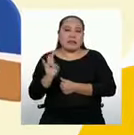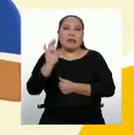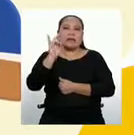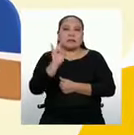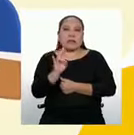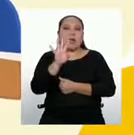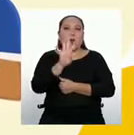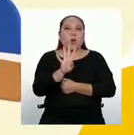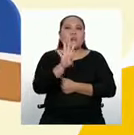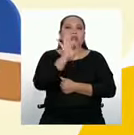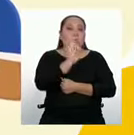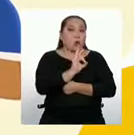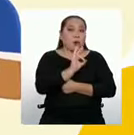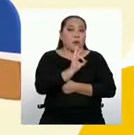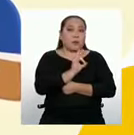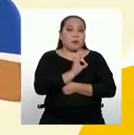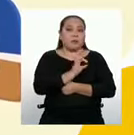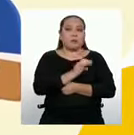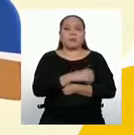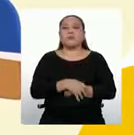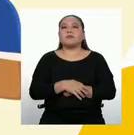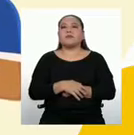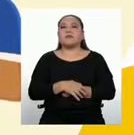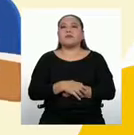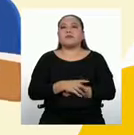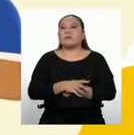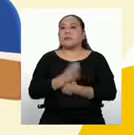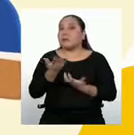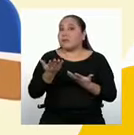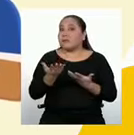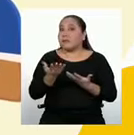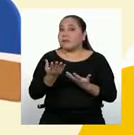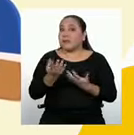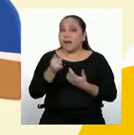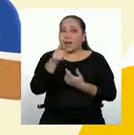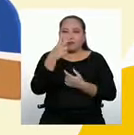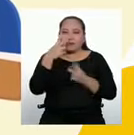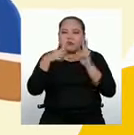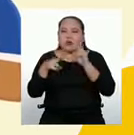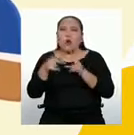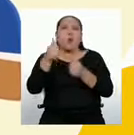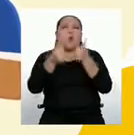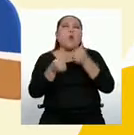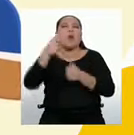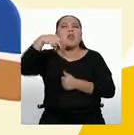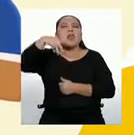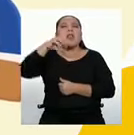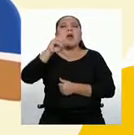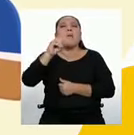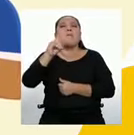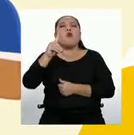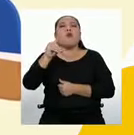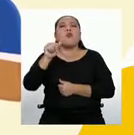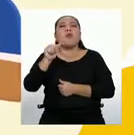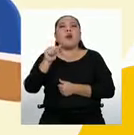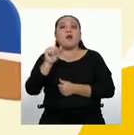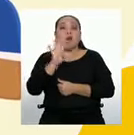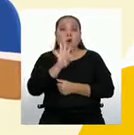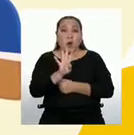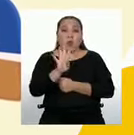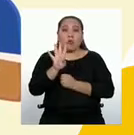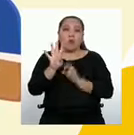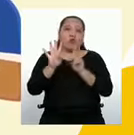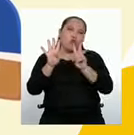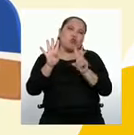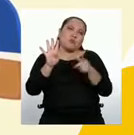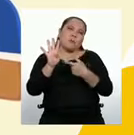7, 4, 9. Entonces, al ojo, ¿cuál es la moda? El 4 aparece dos